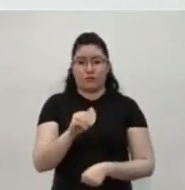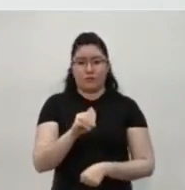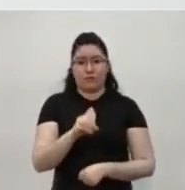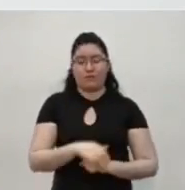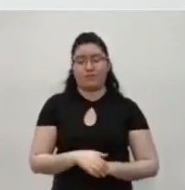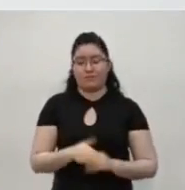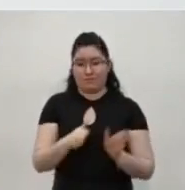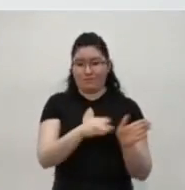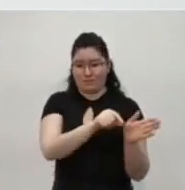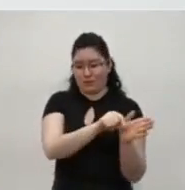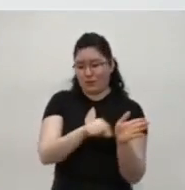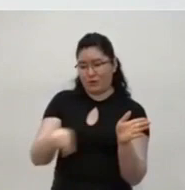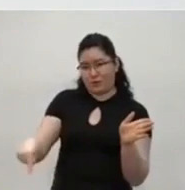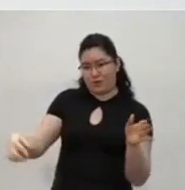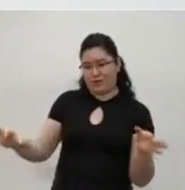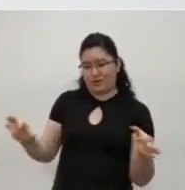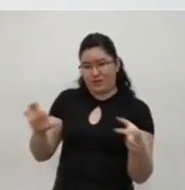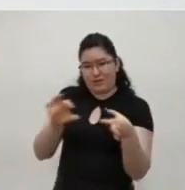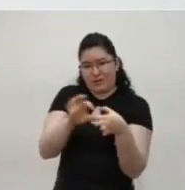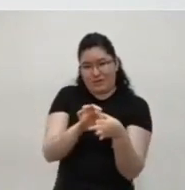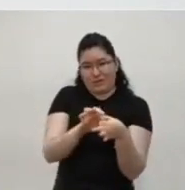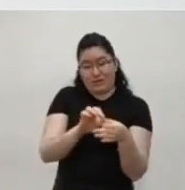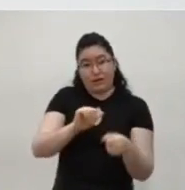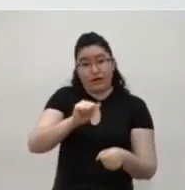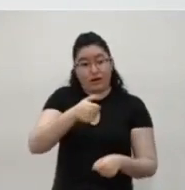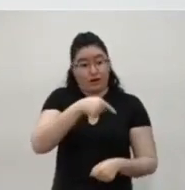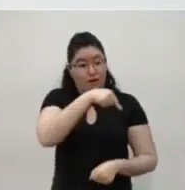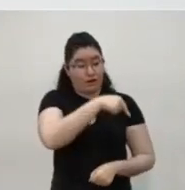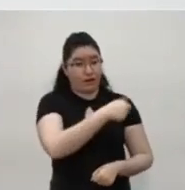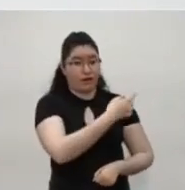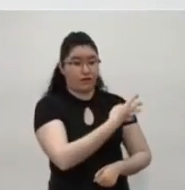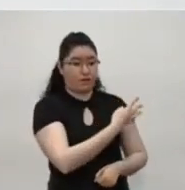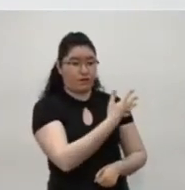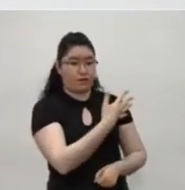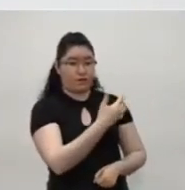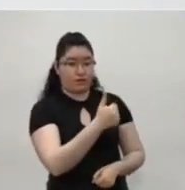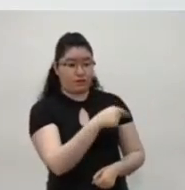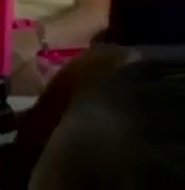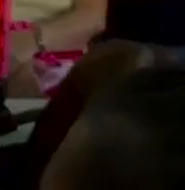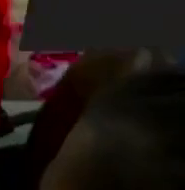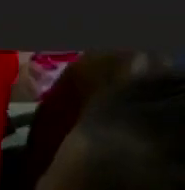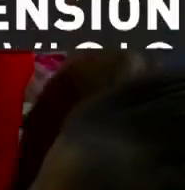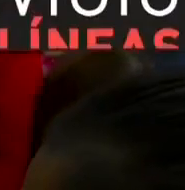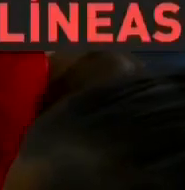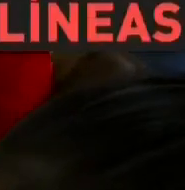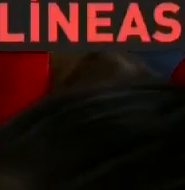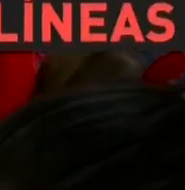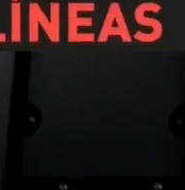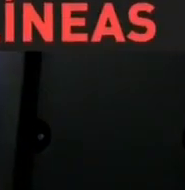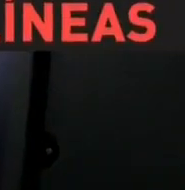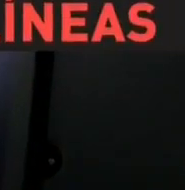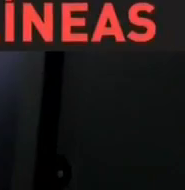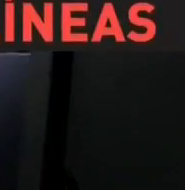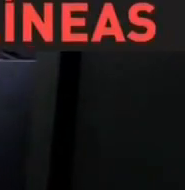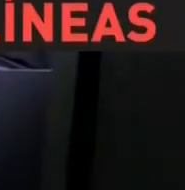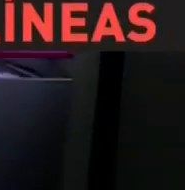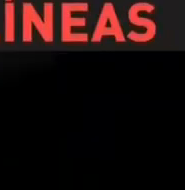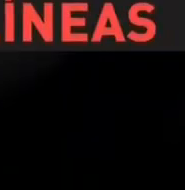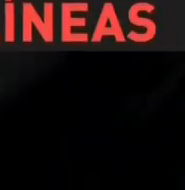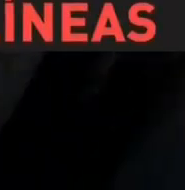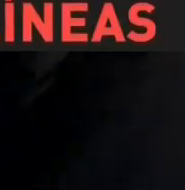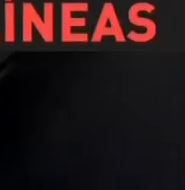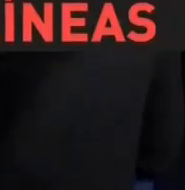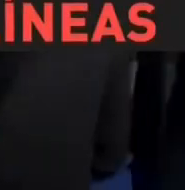tienen alimentación también local. Entonces, por eso pudimos levantar. 1.3 millones de personas fueron afectadas